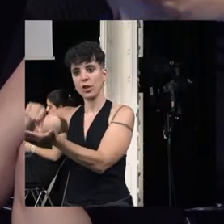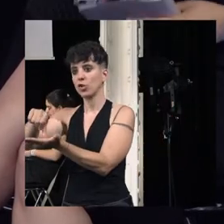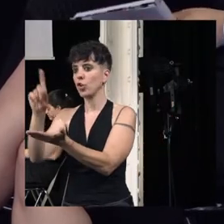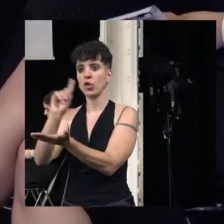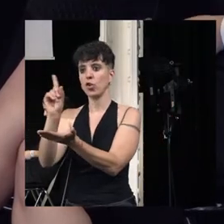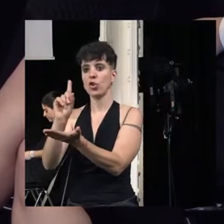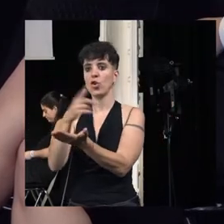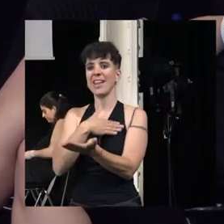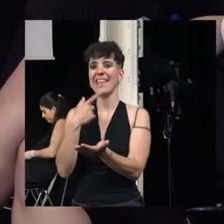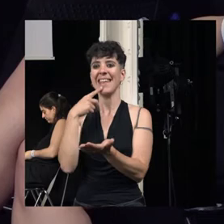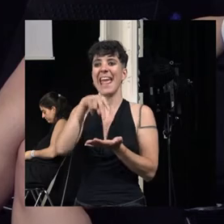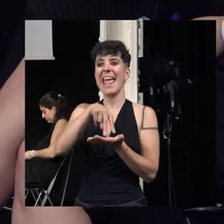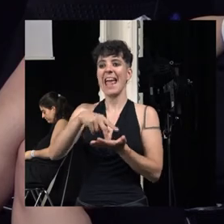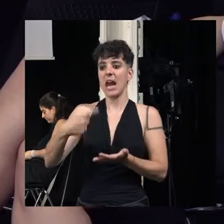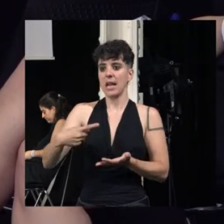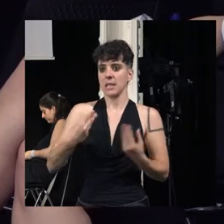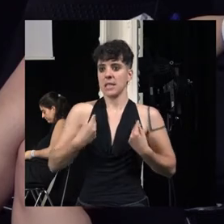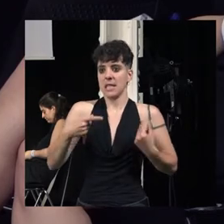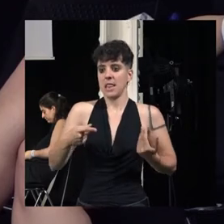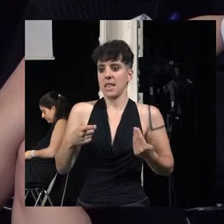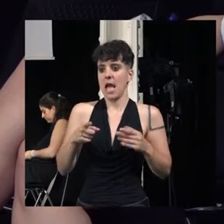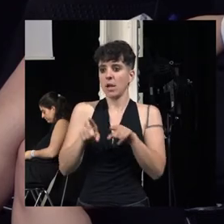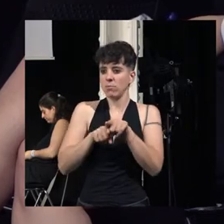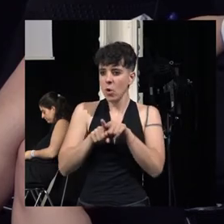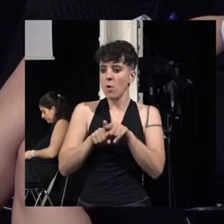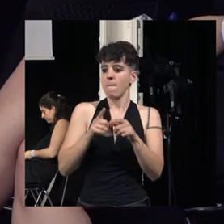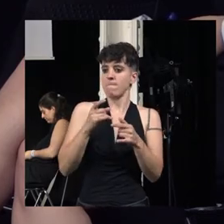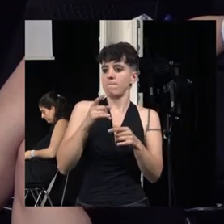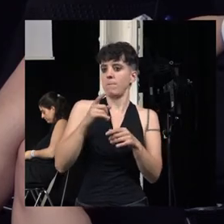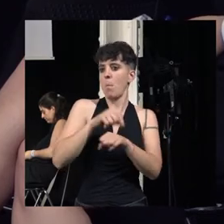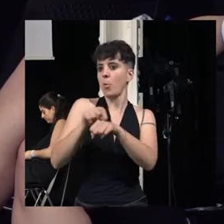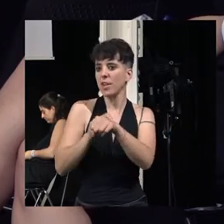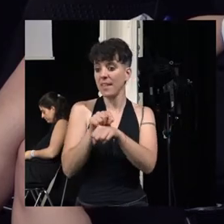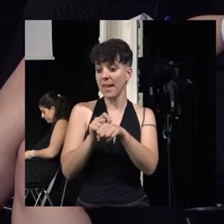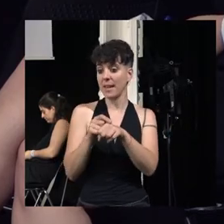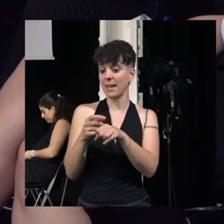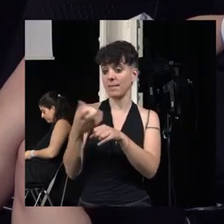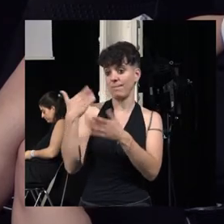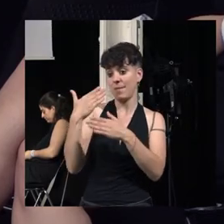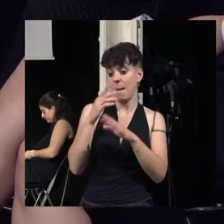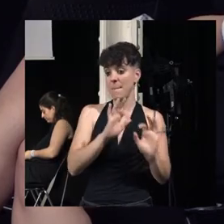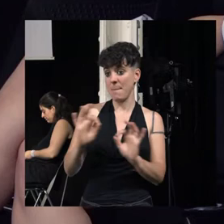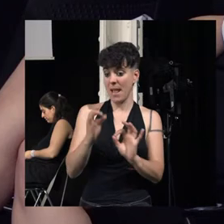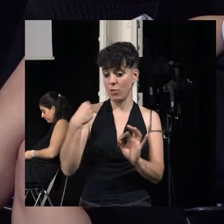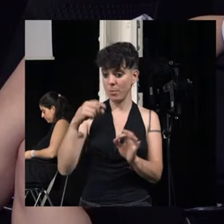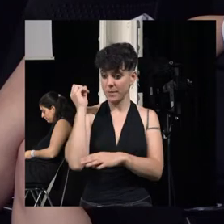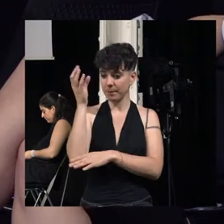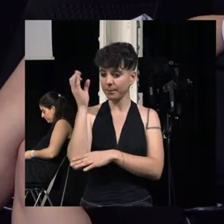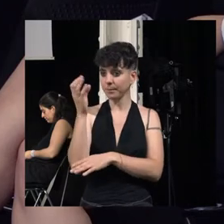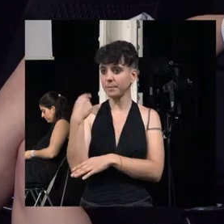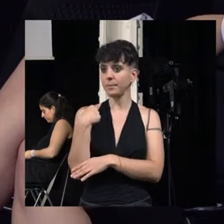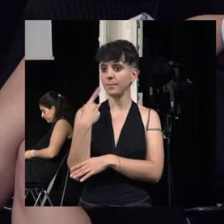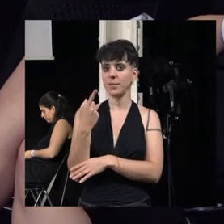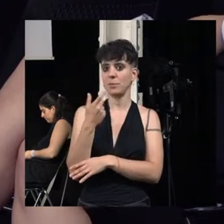la existencia. Y mientras preparaba esta presentación, también me encontré otra cuestión que no